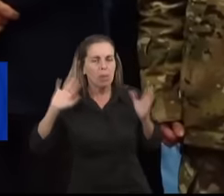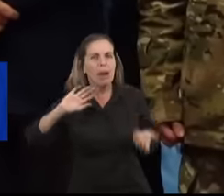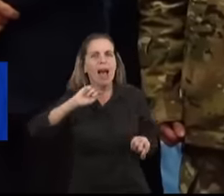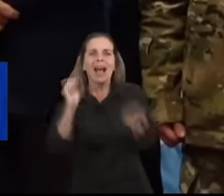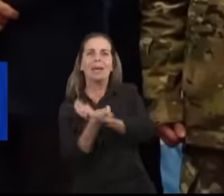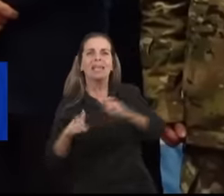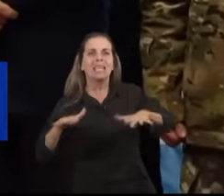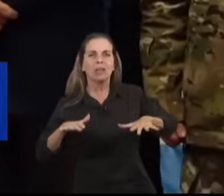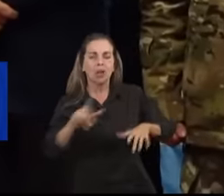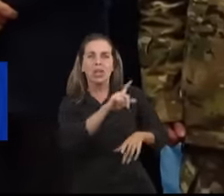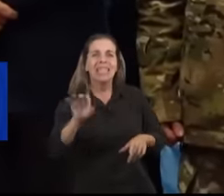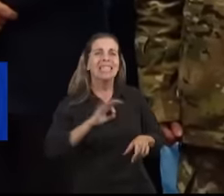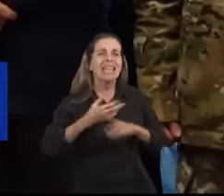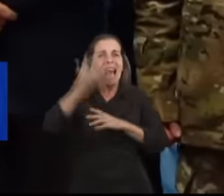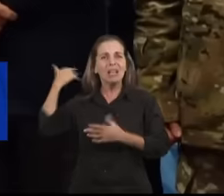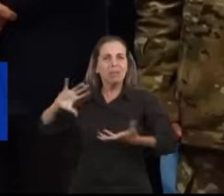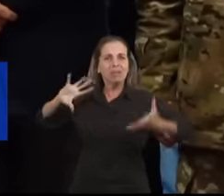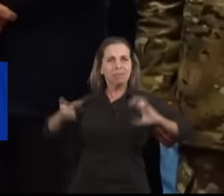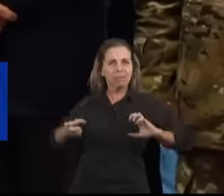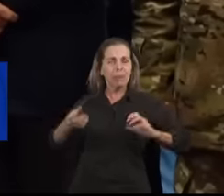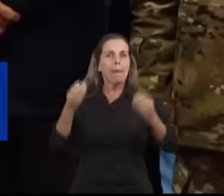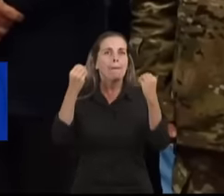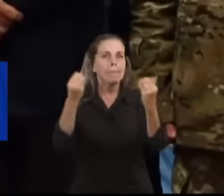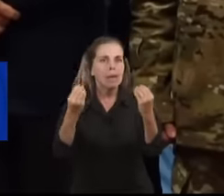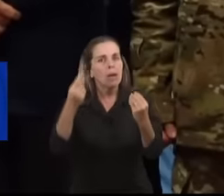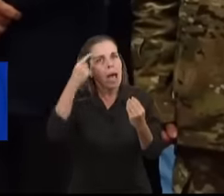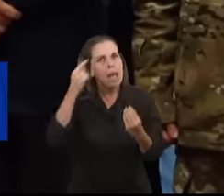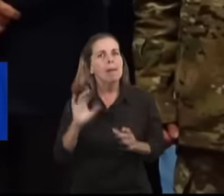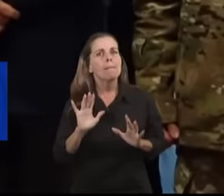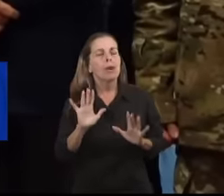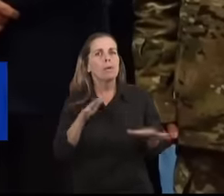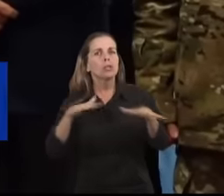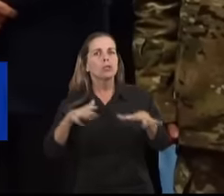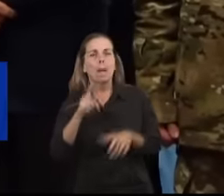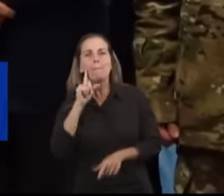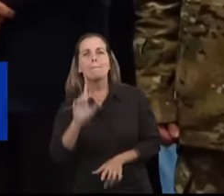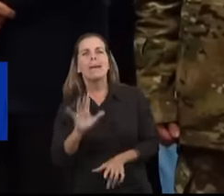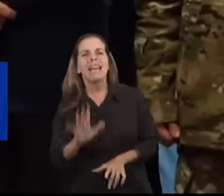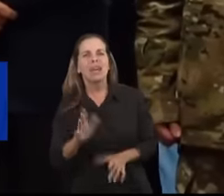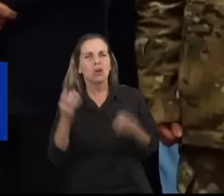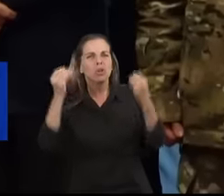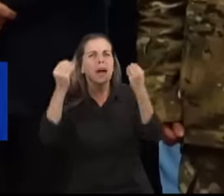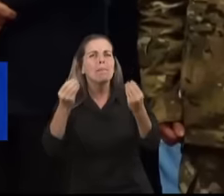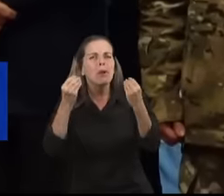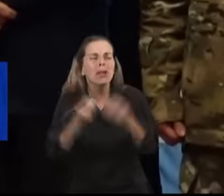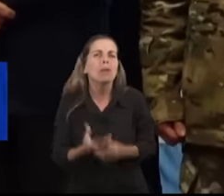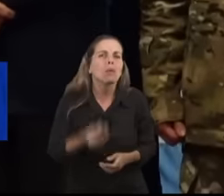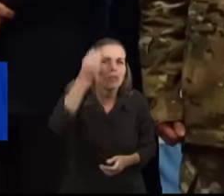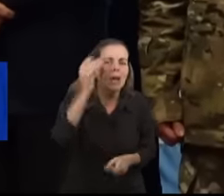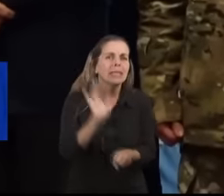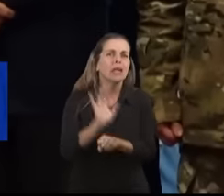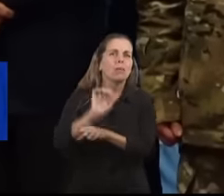preocupación que Occidente, tal como conocemos, corre riesgo, corre peligro, en parte por darle la espalda a estas